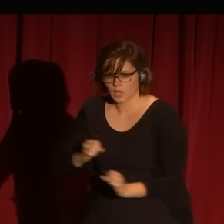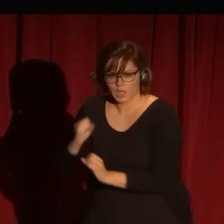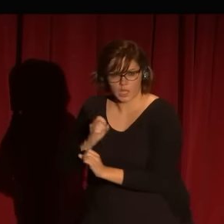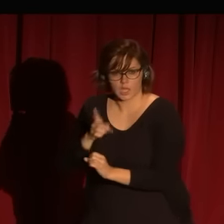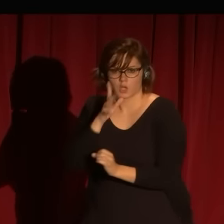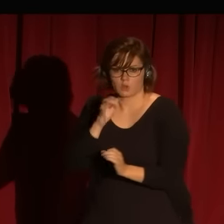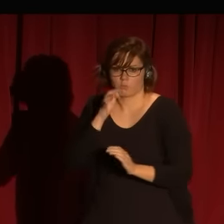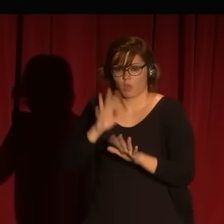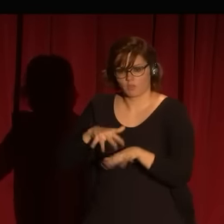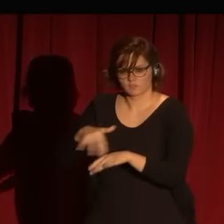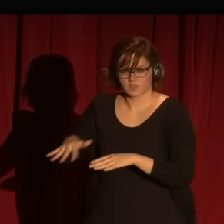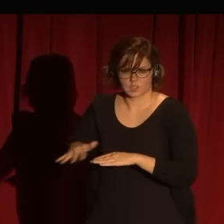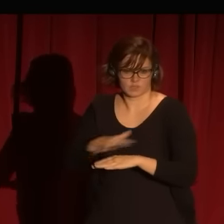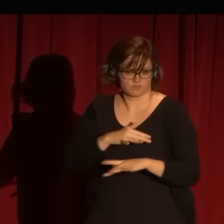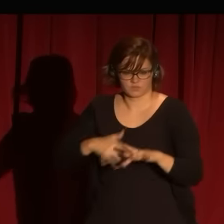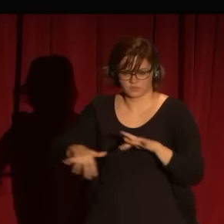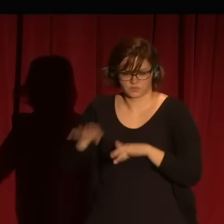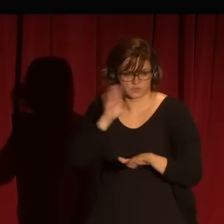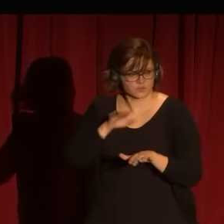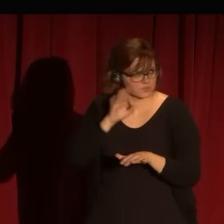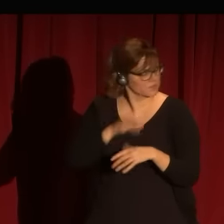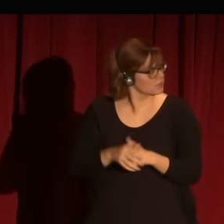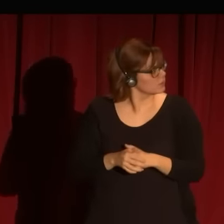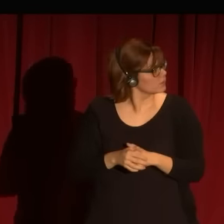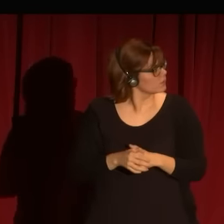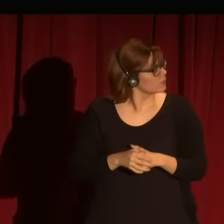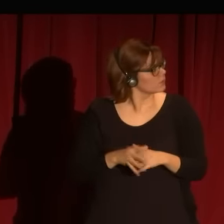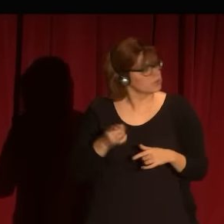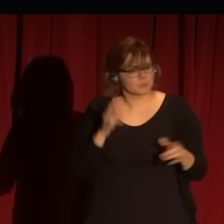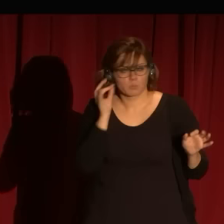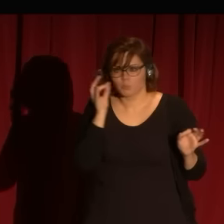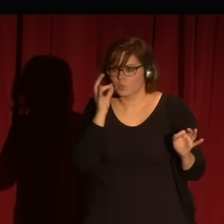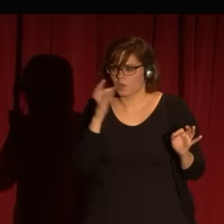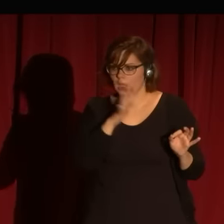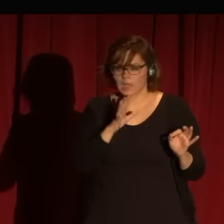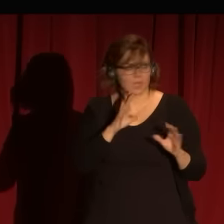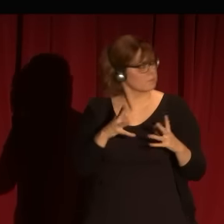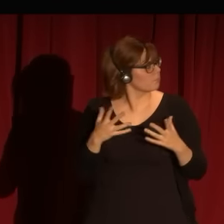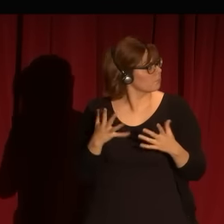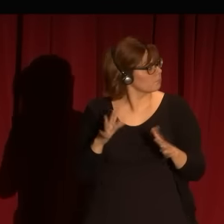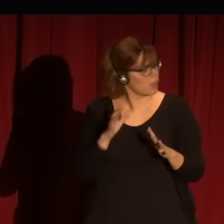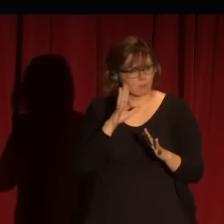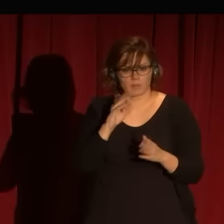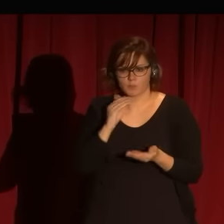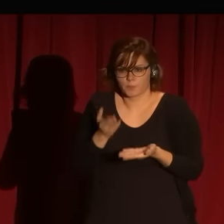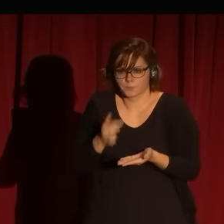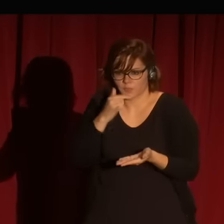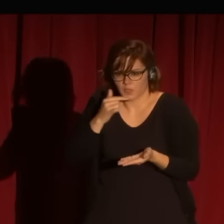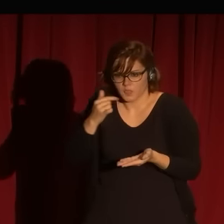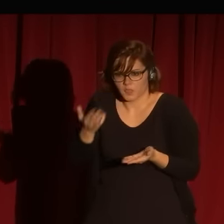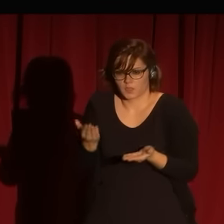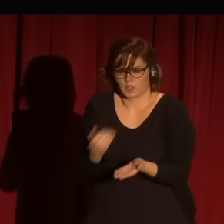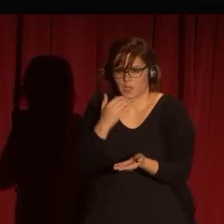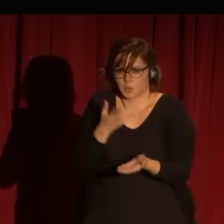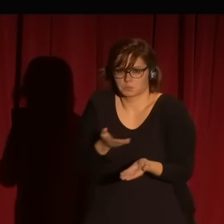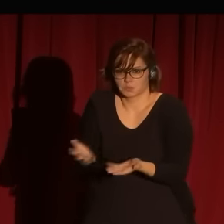desfile ha ido moviendo que la procesión ha ido moviendo veis a una mujer aquí que lleva en las manos una especie de torta que ha cocinado que la lleva